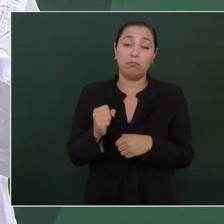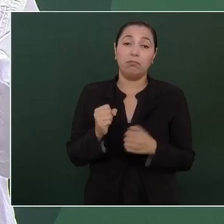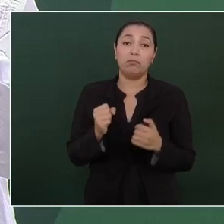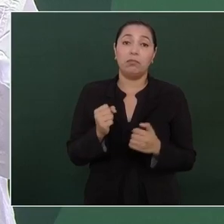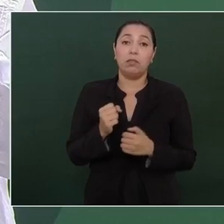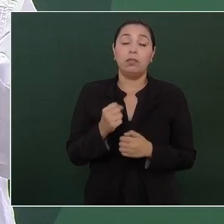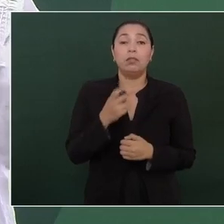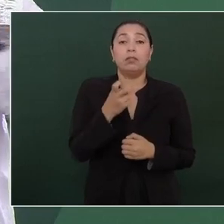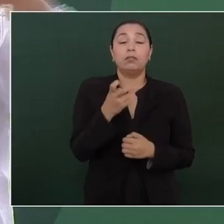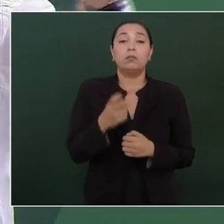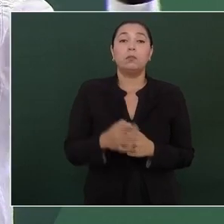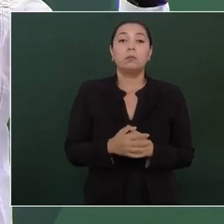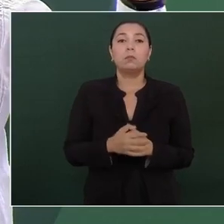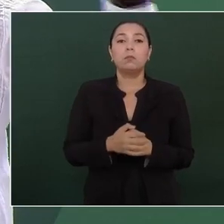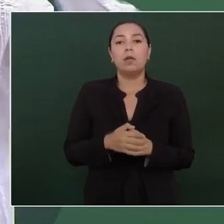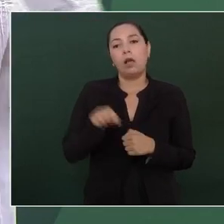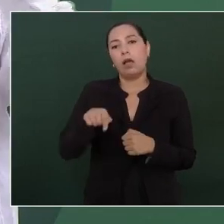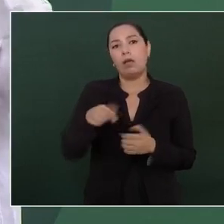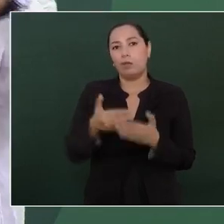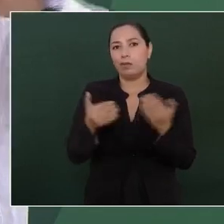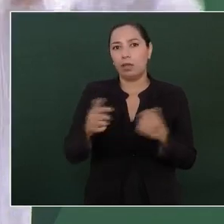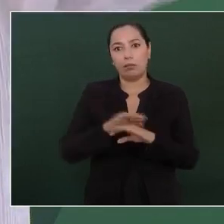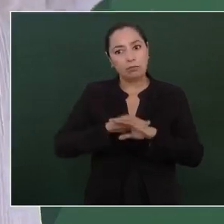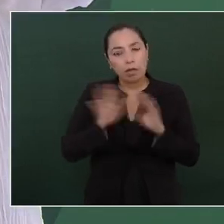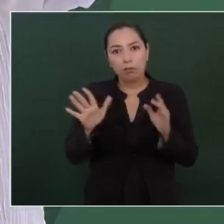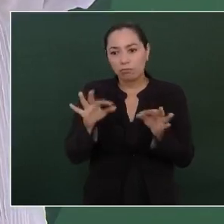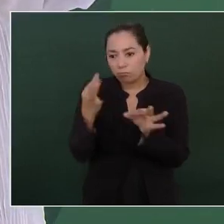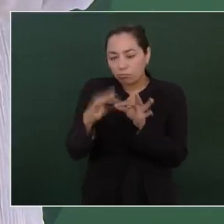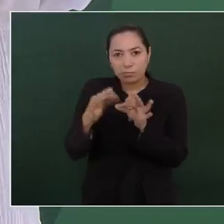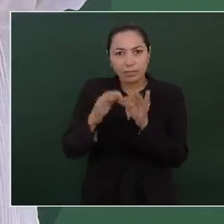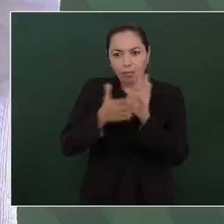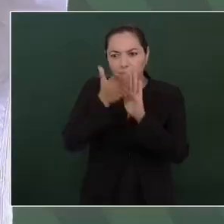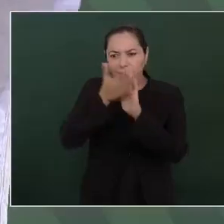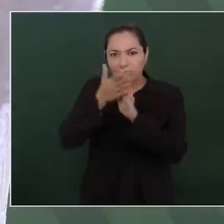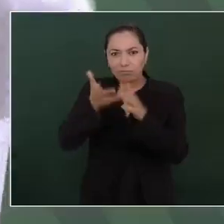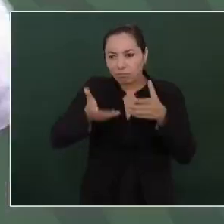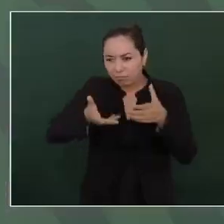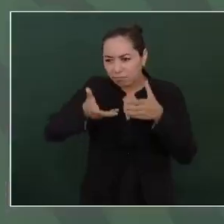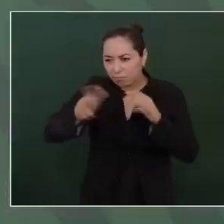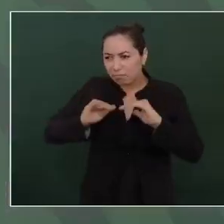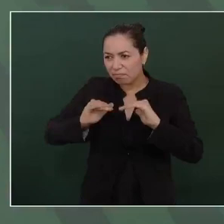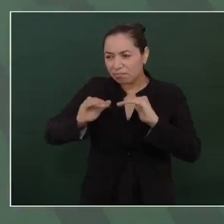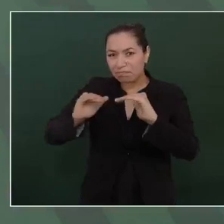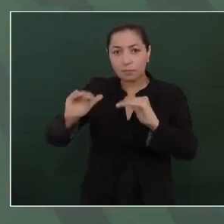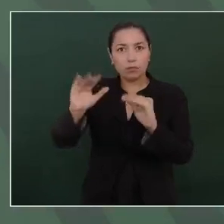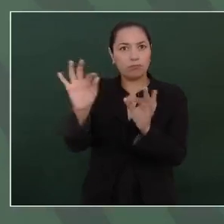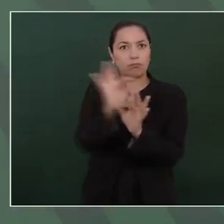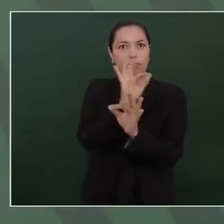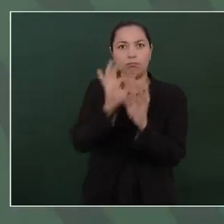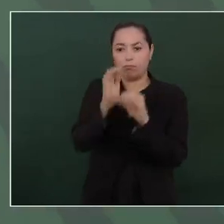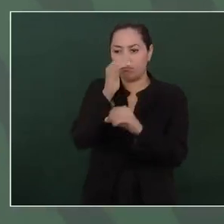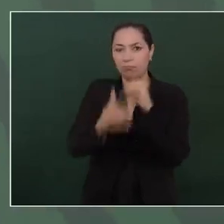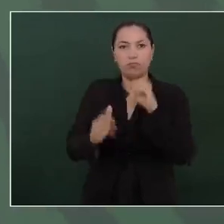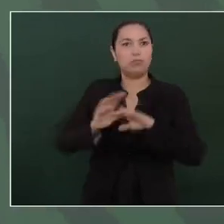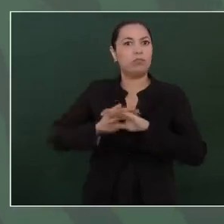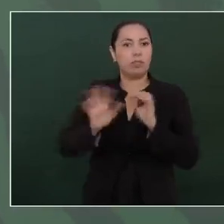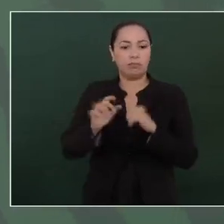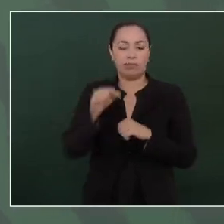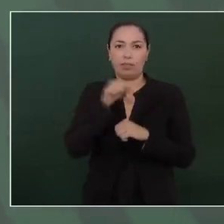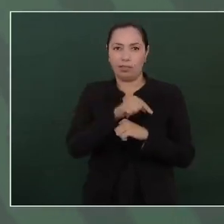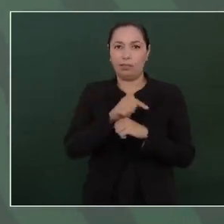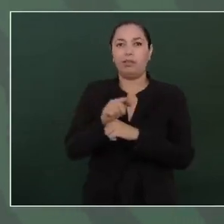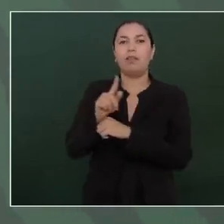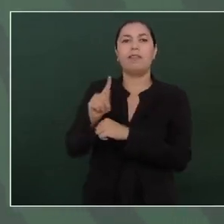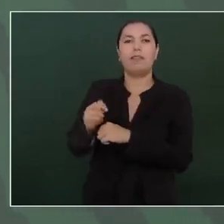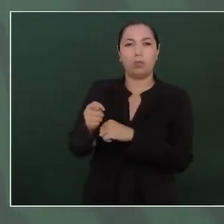Vamos a inaugurar, o ya está terminado, el camino de Tamazula a